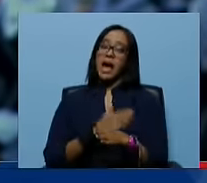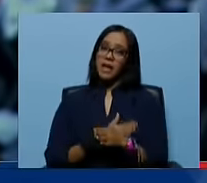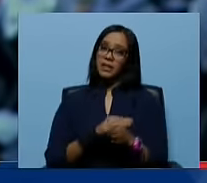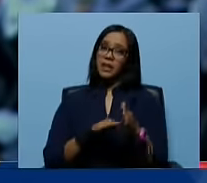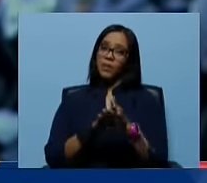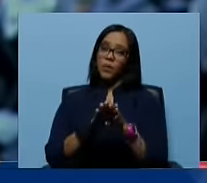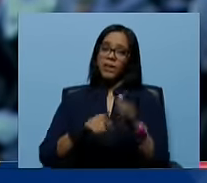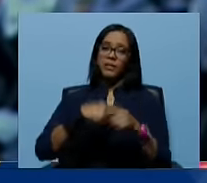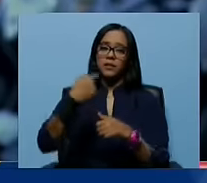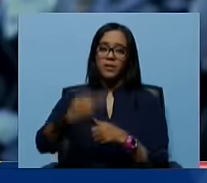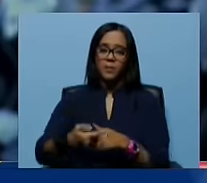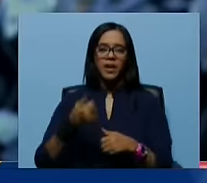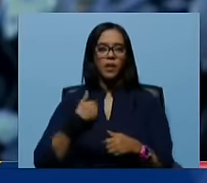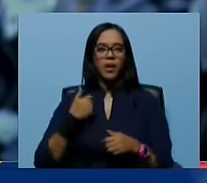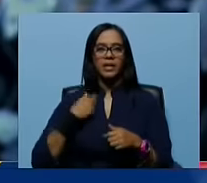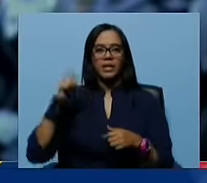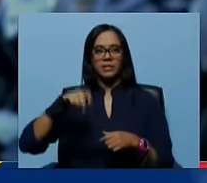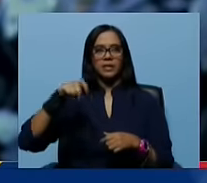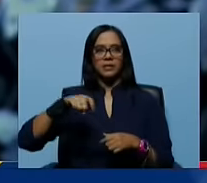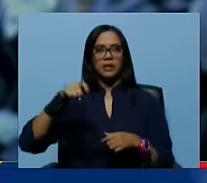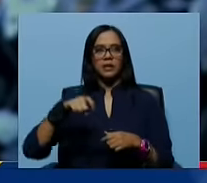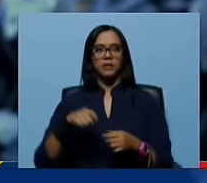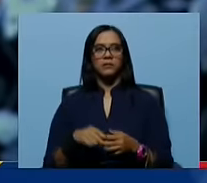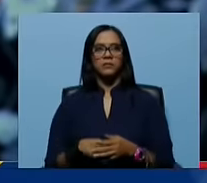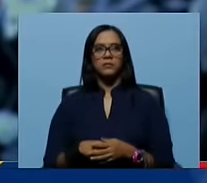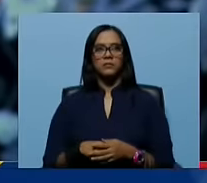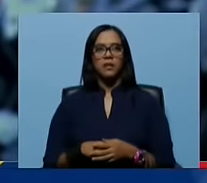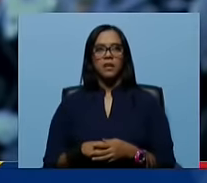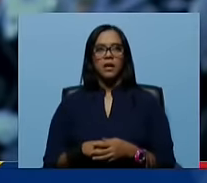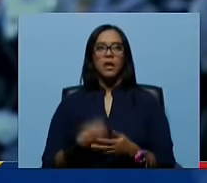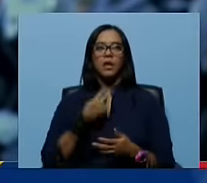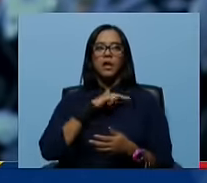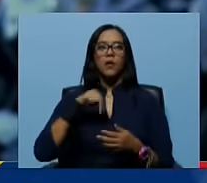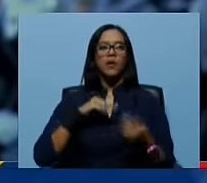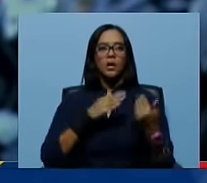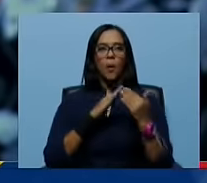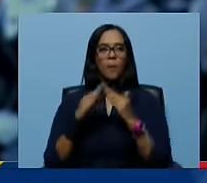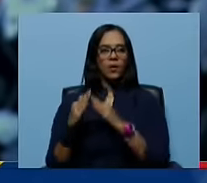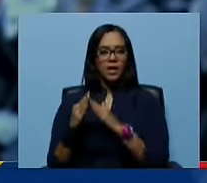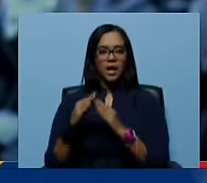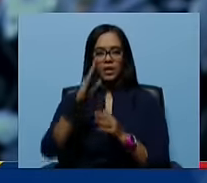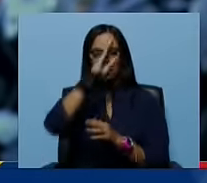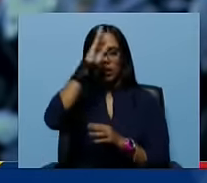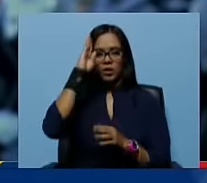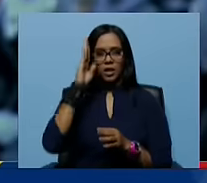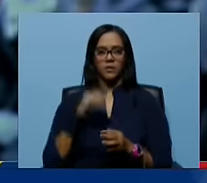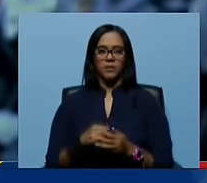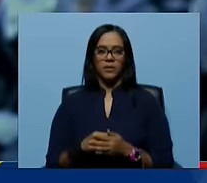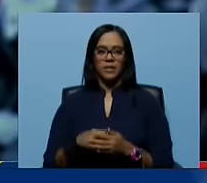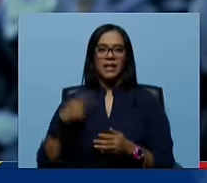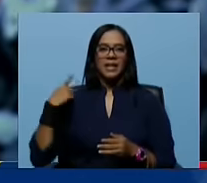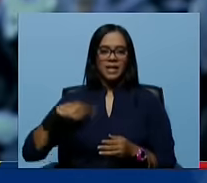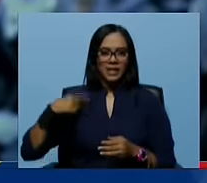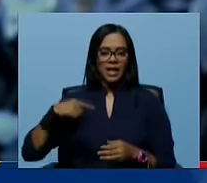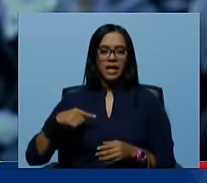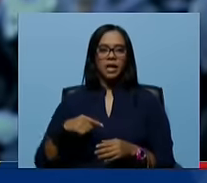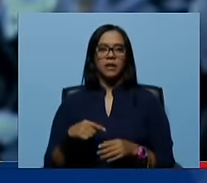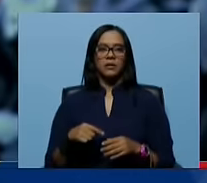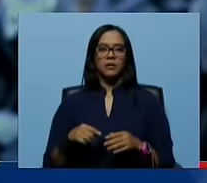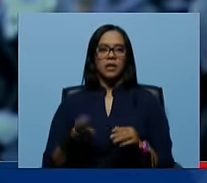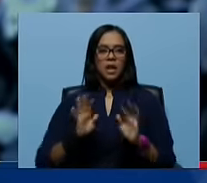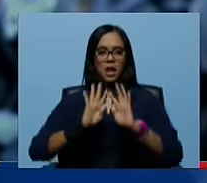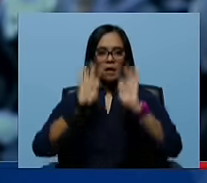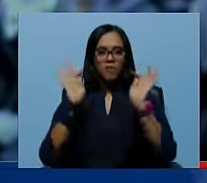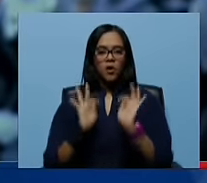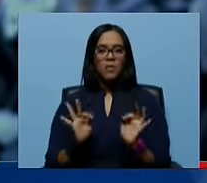durante y después de cualquier necesidad. Que nuestras comunidades, Diosdado, tengan los mecanismos